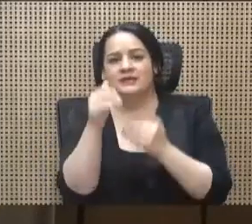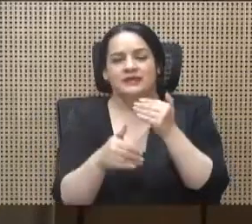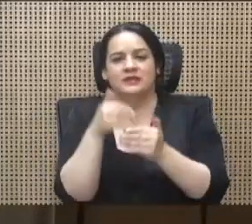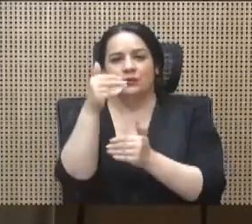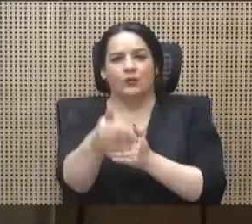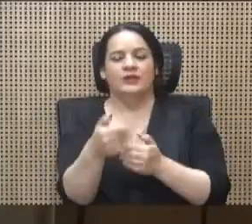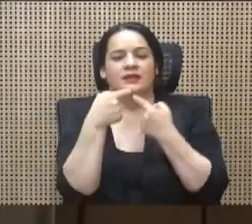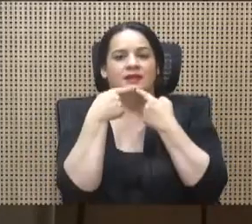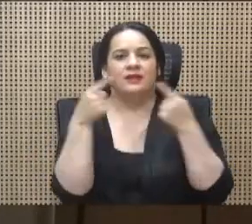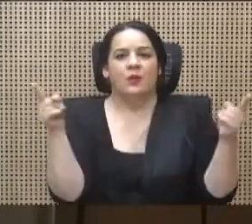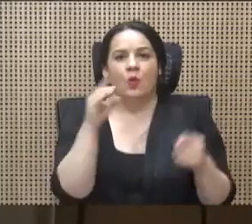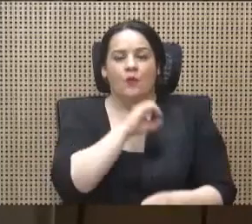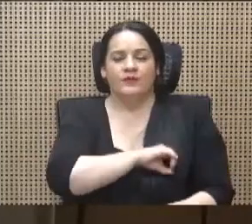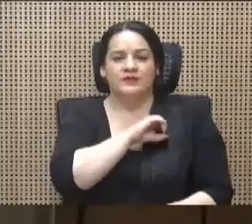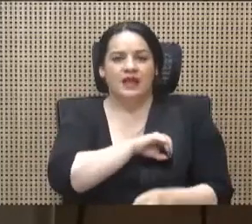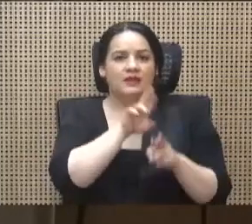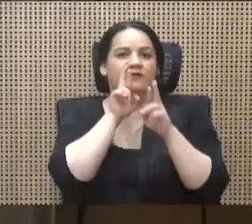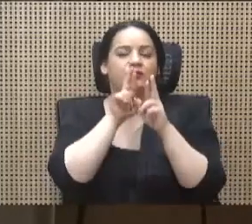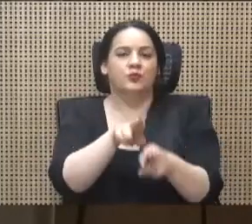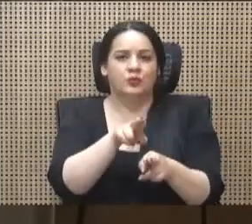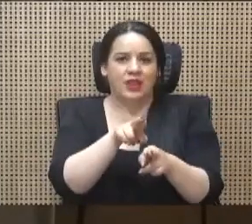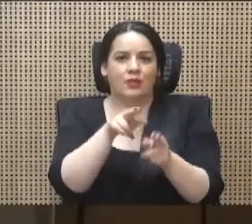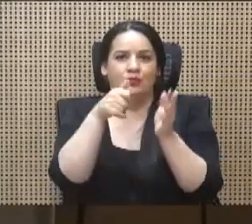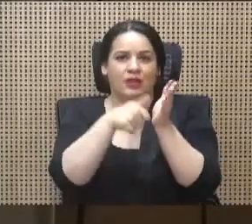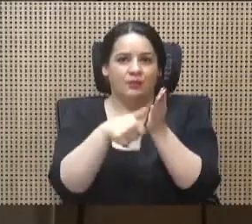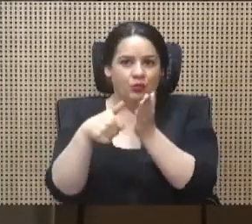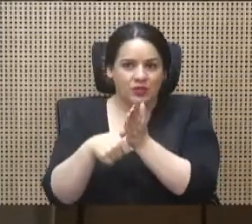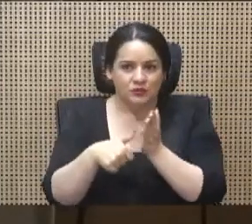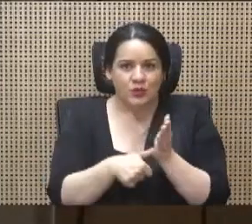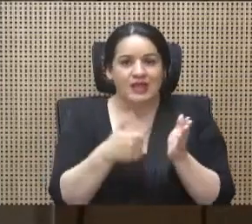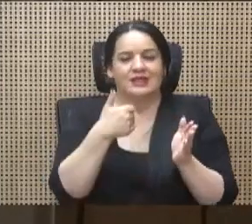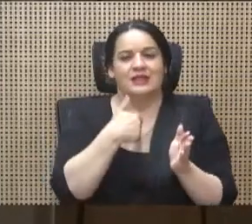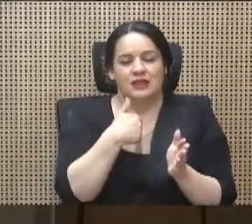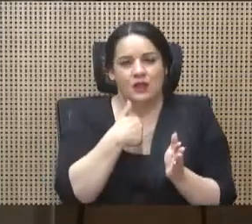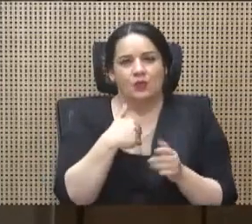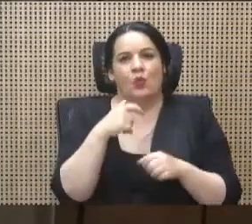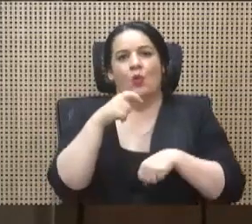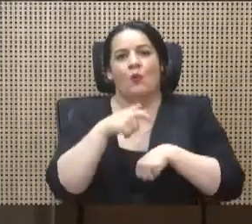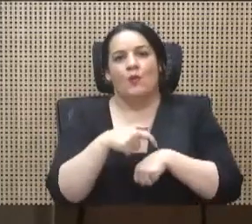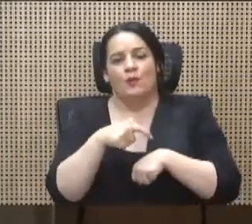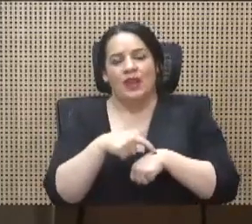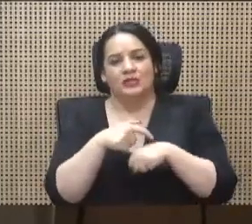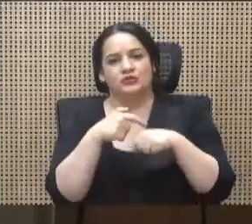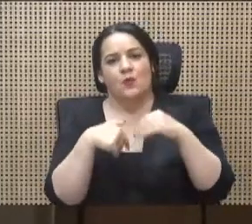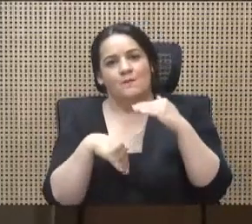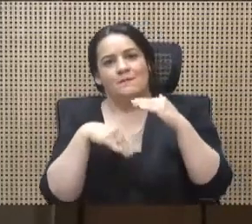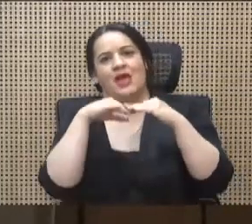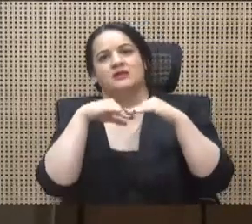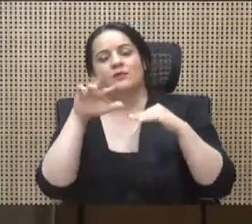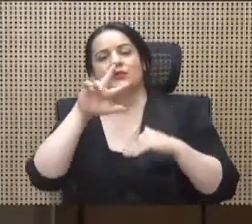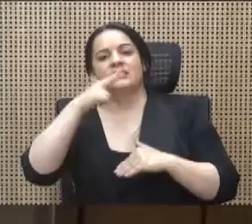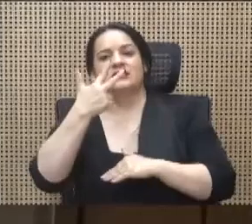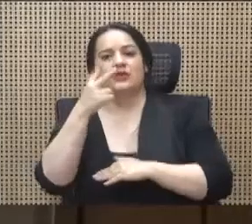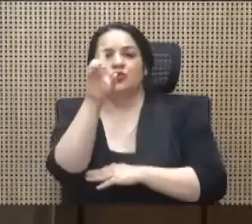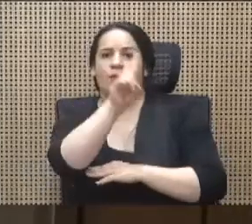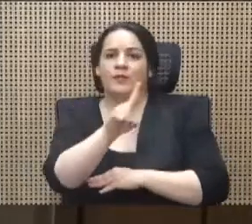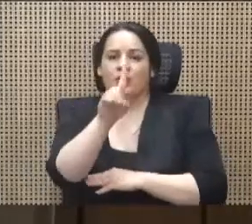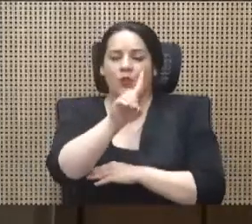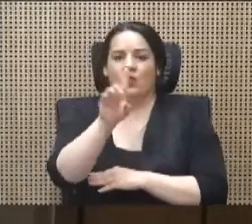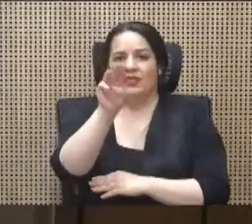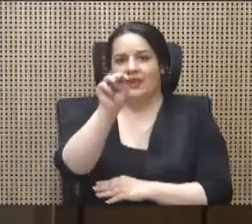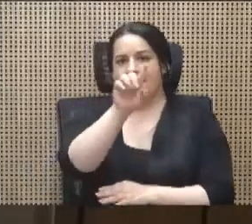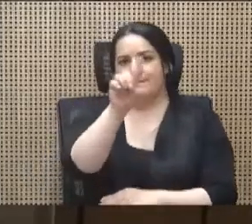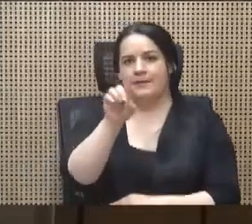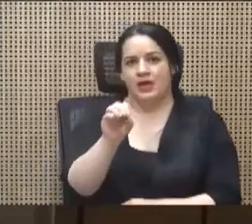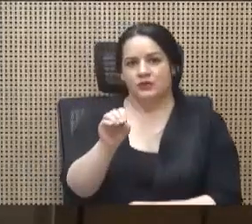de la declaratoria oficial del resultados y teniendo como plazo máximo el tercer domingo de marzo Ese es el cambio principal que